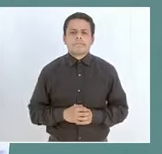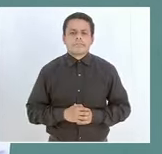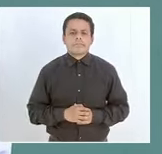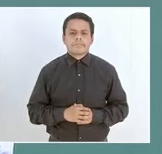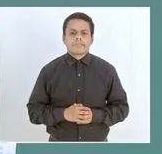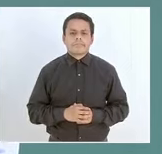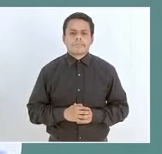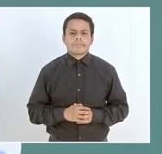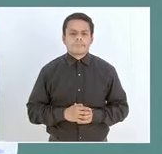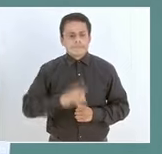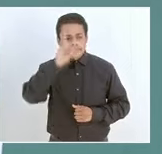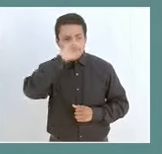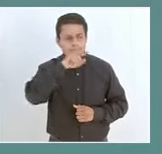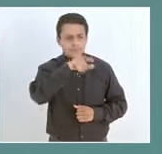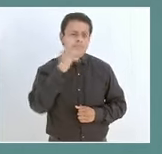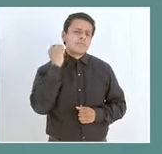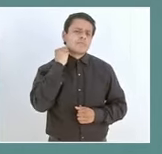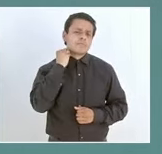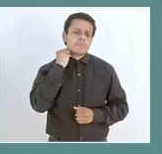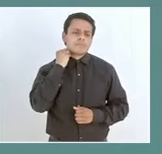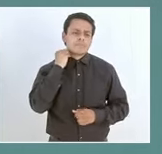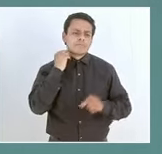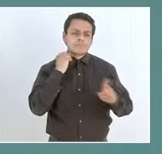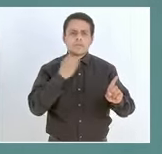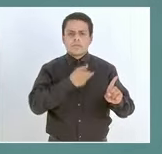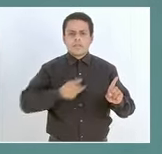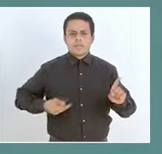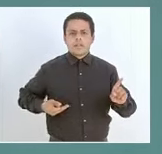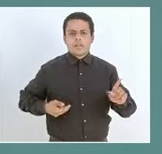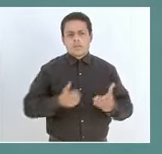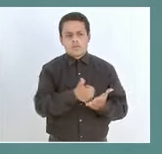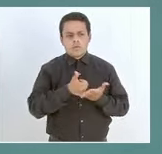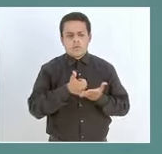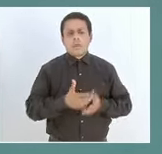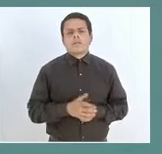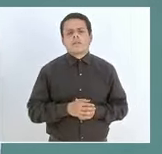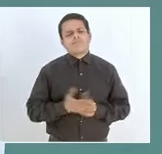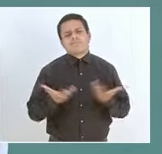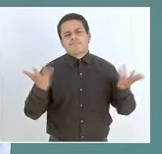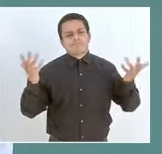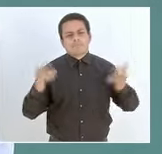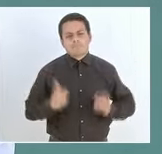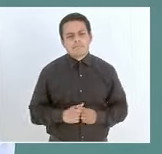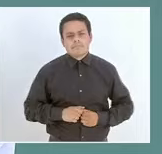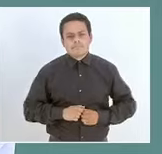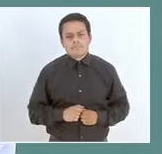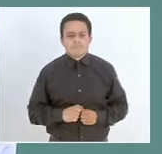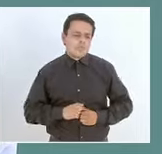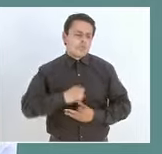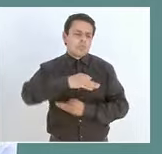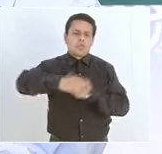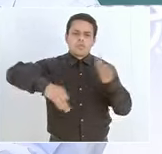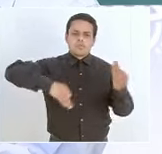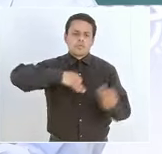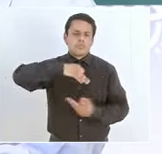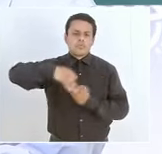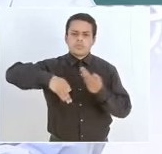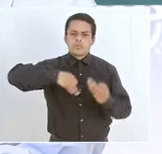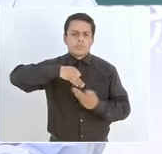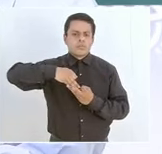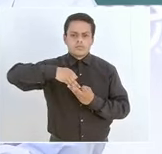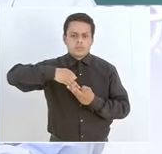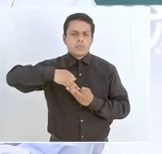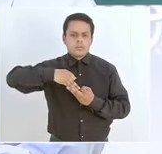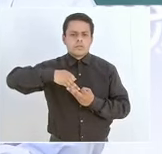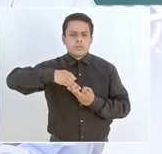el consejero jurídico de la presidencia, en fin, todos los que